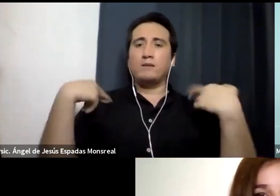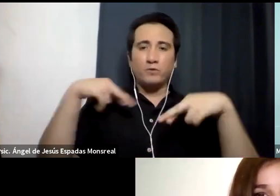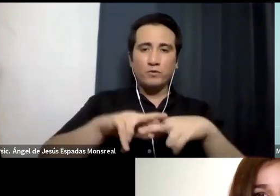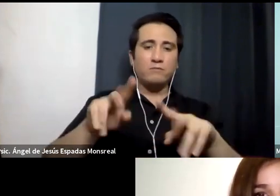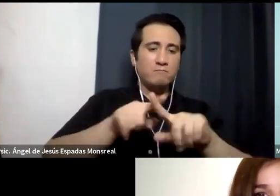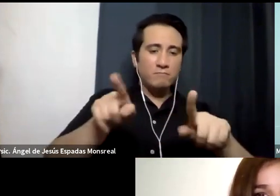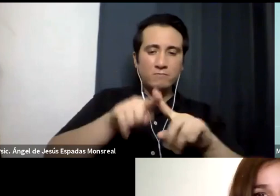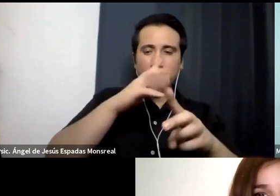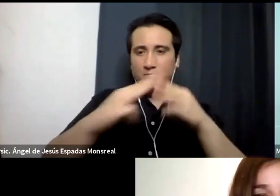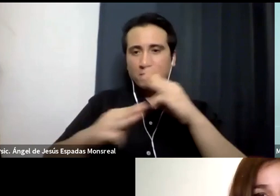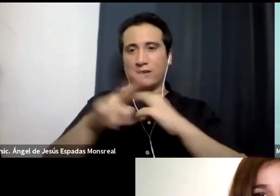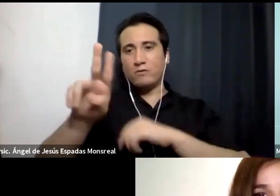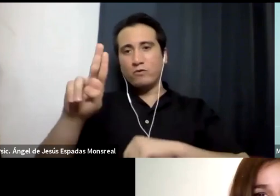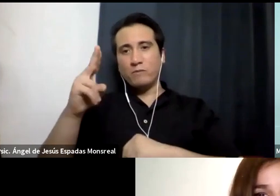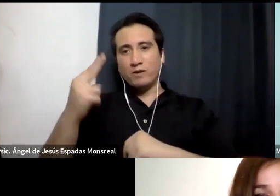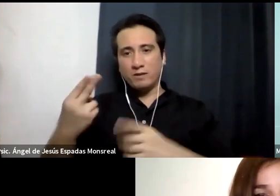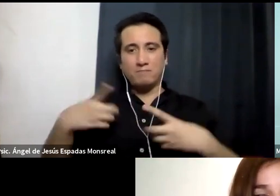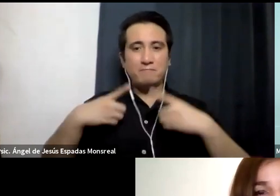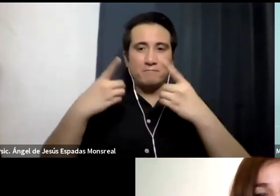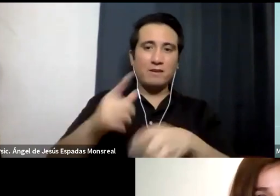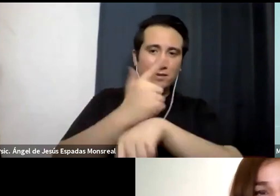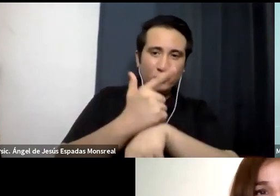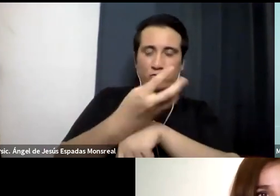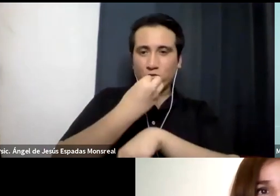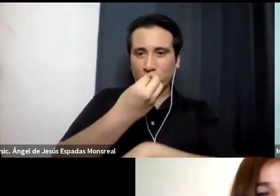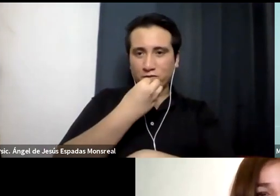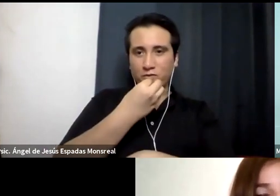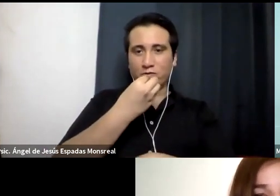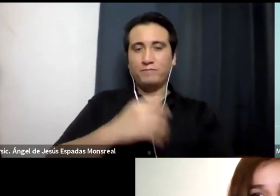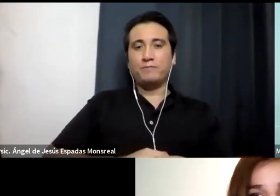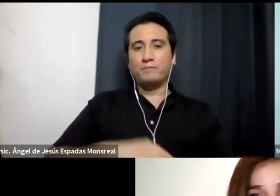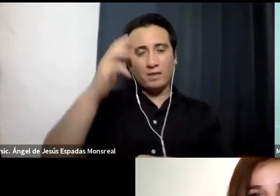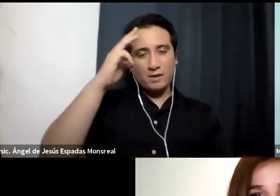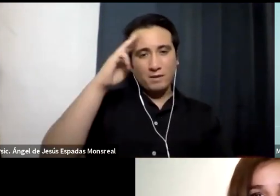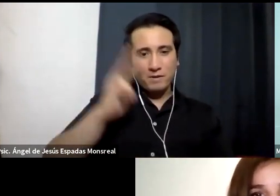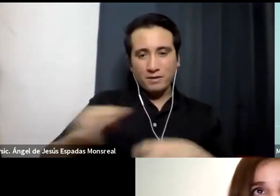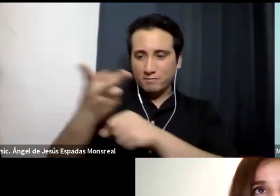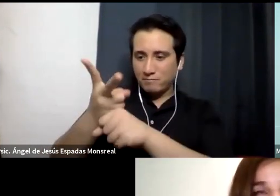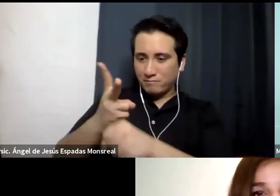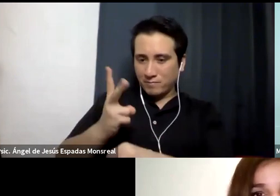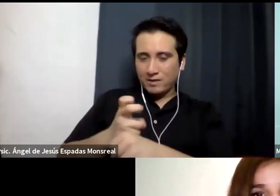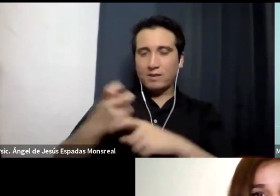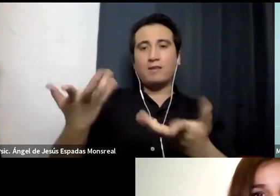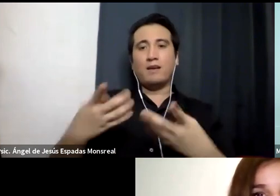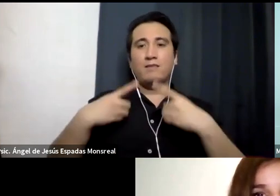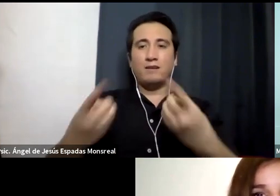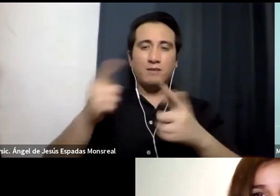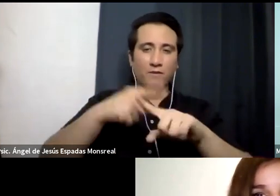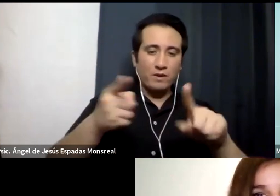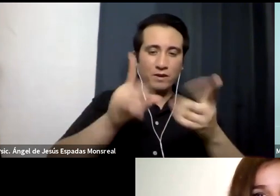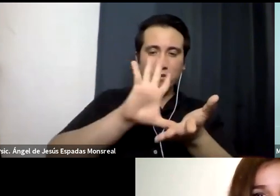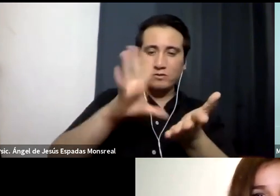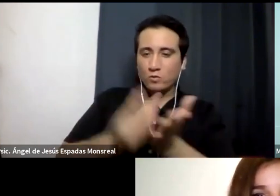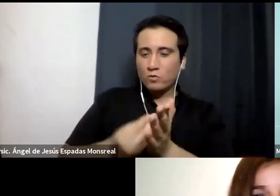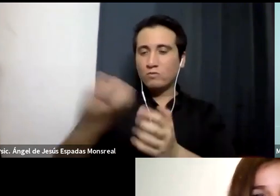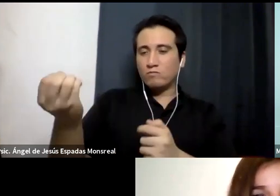asignaturas en universidades que imparten la licenciatura en nutrición y maestra invitada a impartir diferentes cursos y